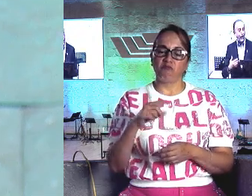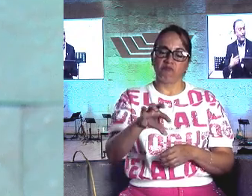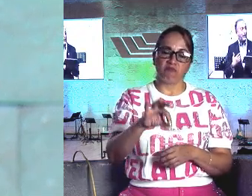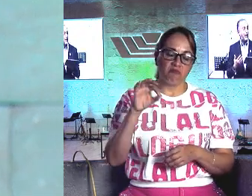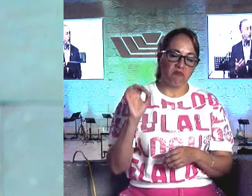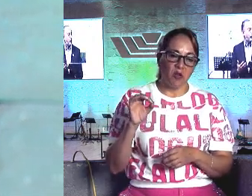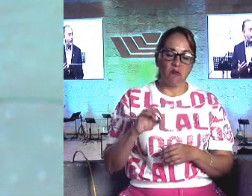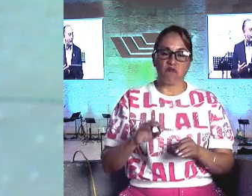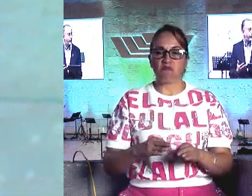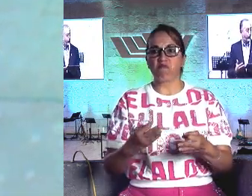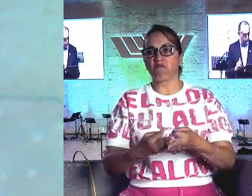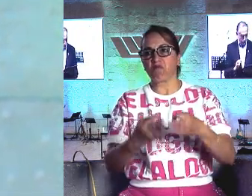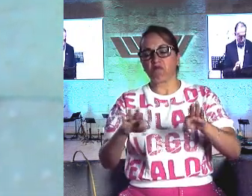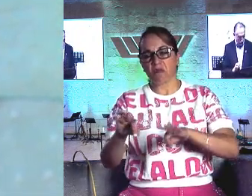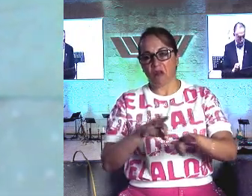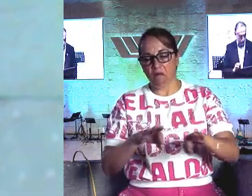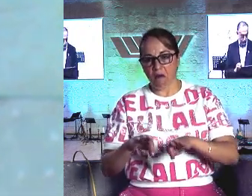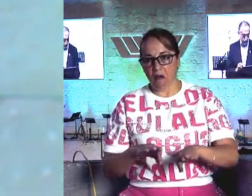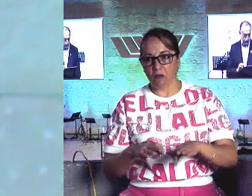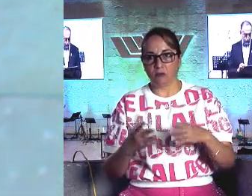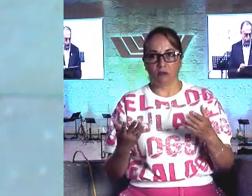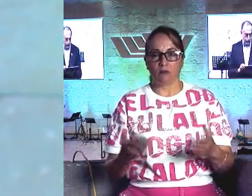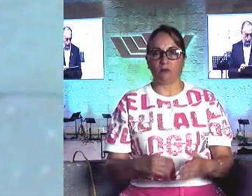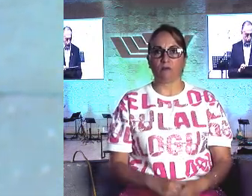en deuda. Bueno,